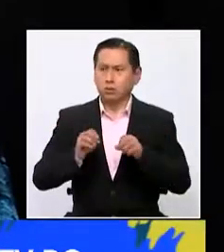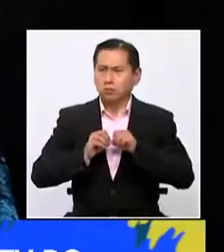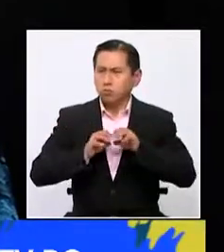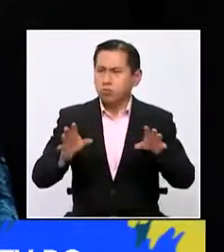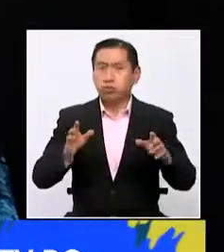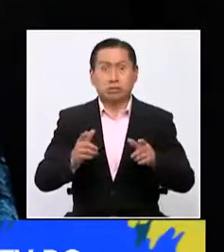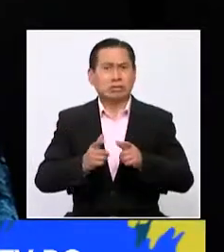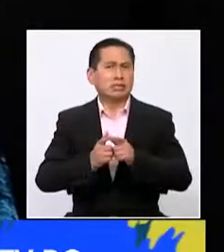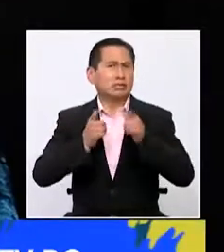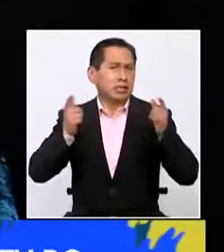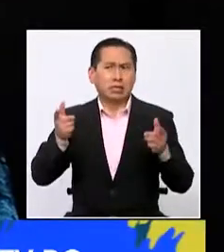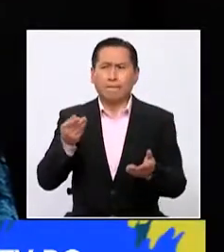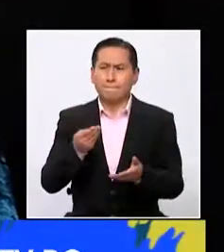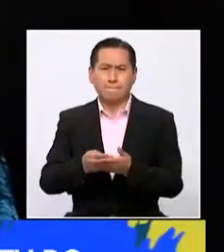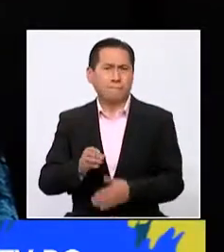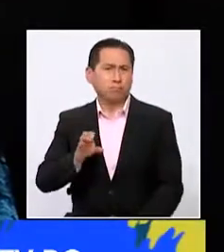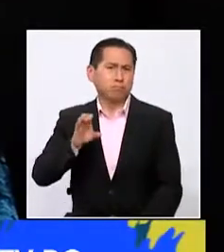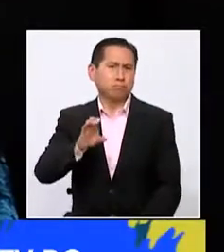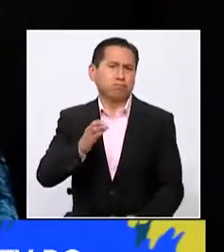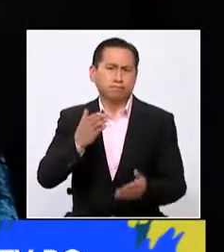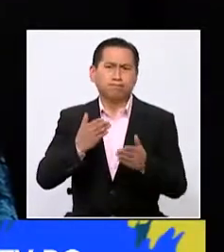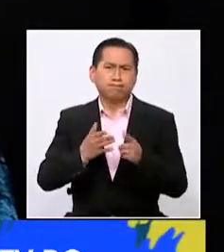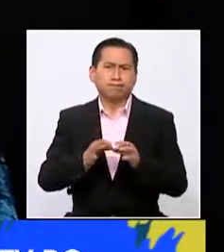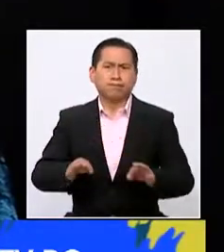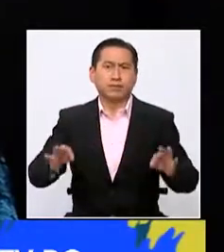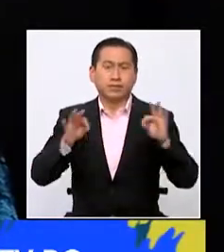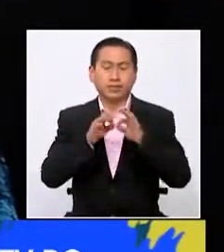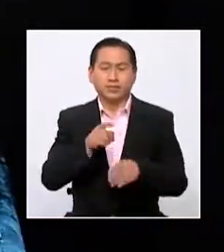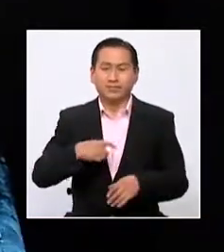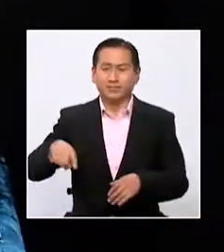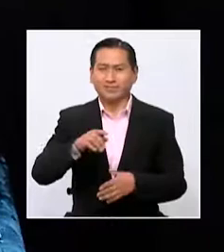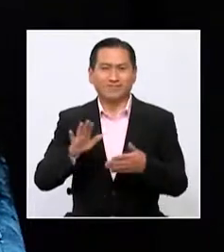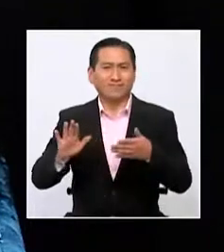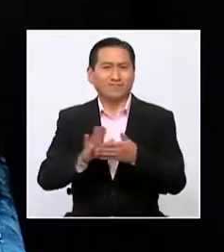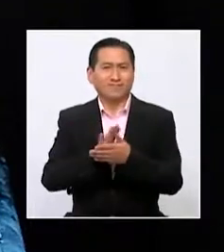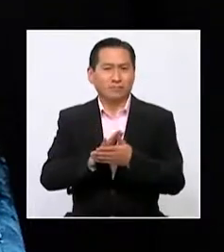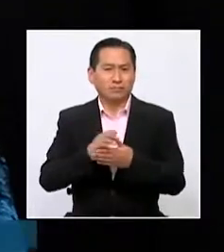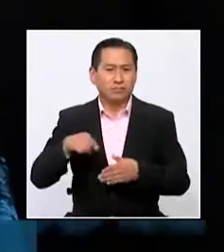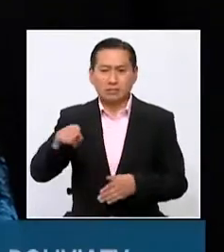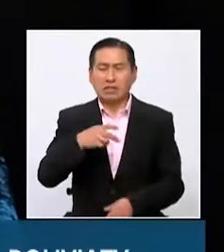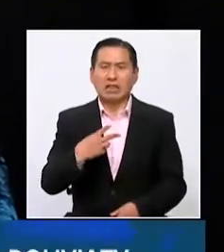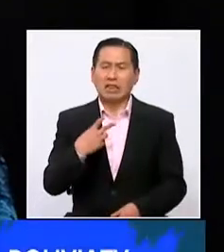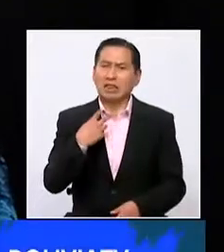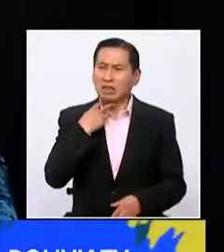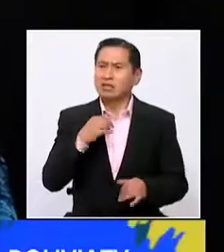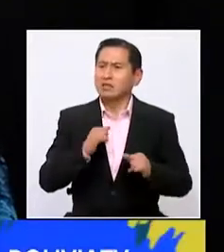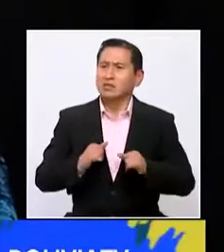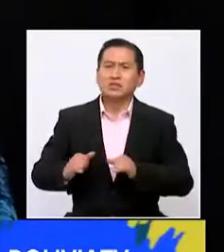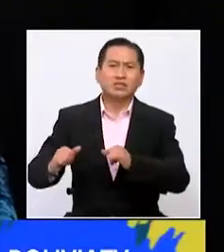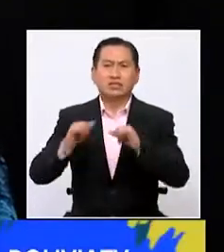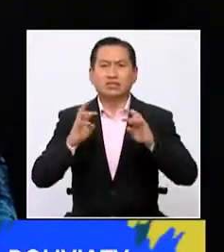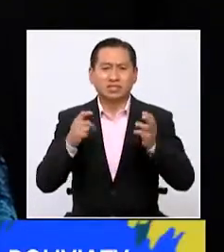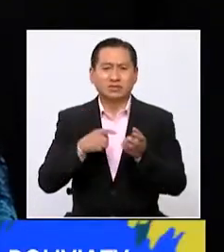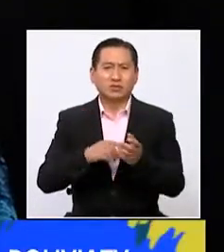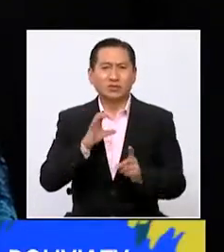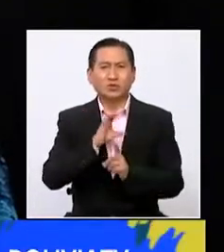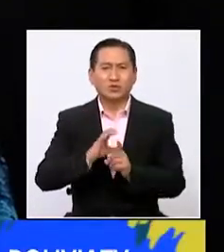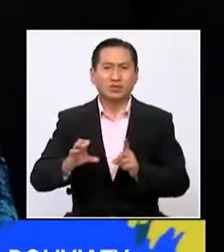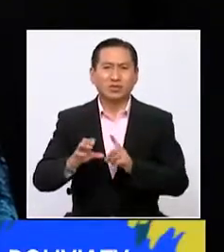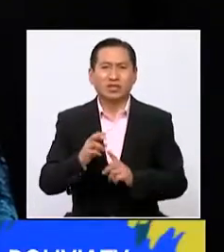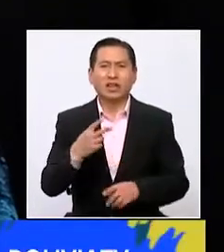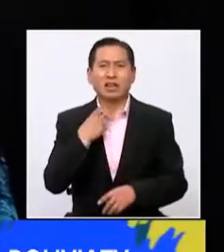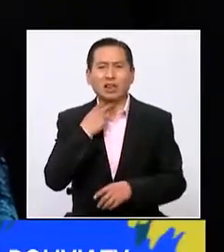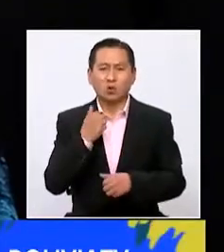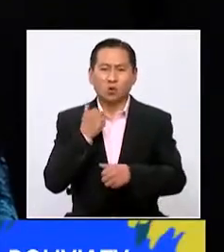una inversión importante para el sector cinematográfico que se encuentra muy golpeado, como todos los sectores en el ámbito cultural debido a la